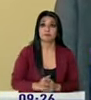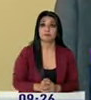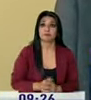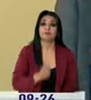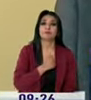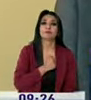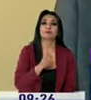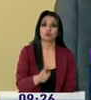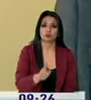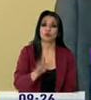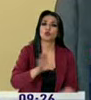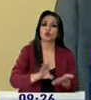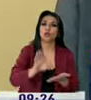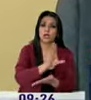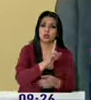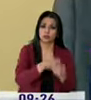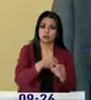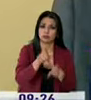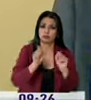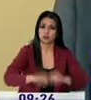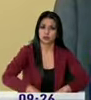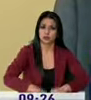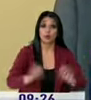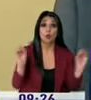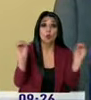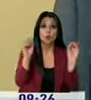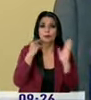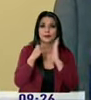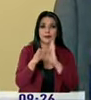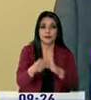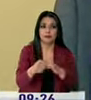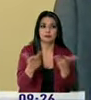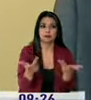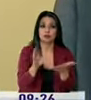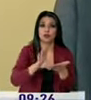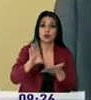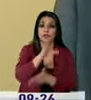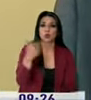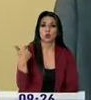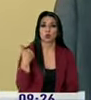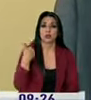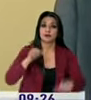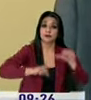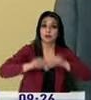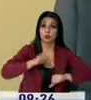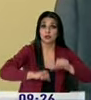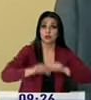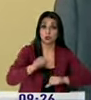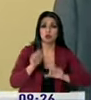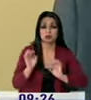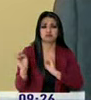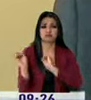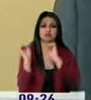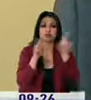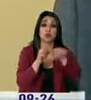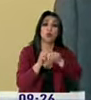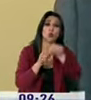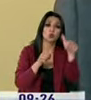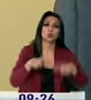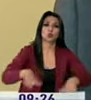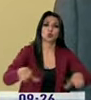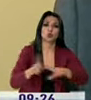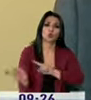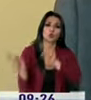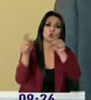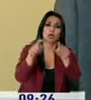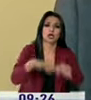sus propias instituciones educativas. En caso de que la institución no tenga un laboratorio, los estudiantes han sido transferidos